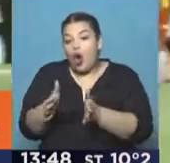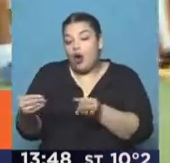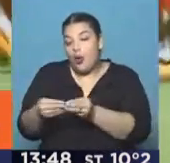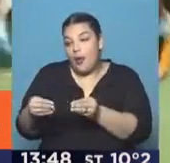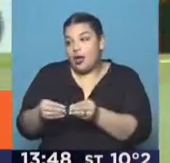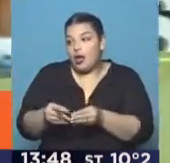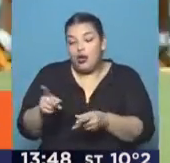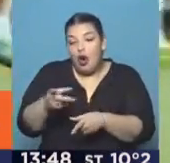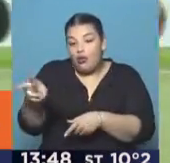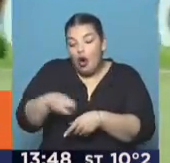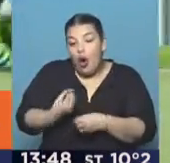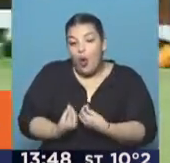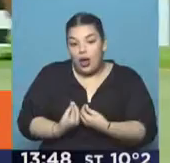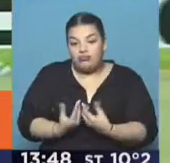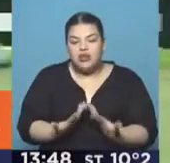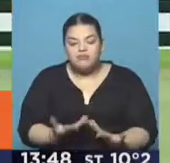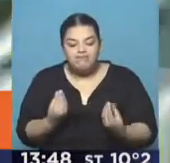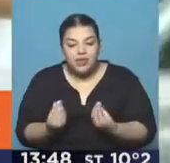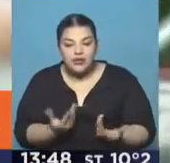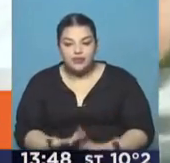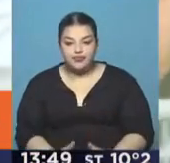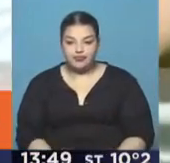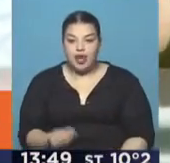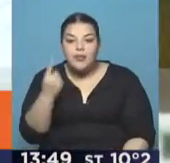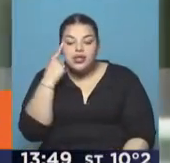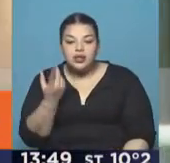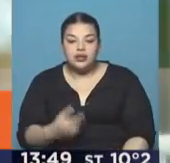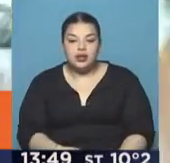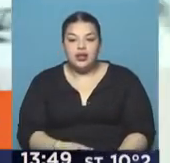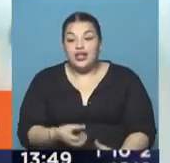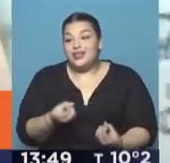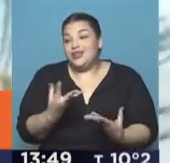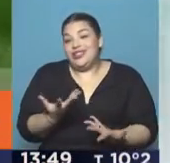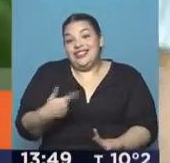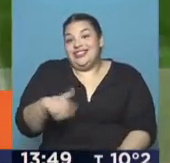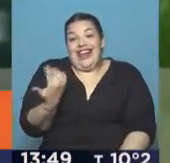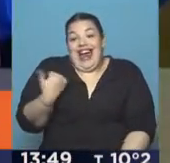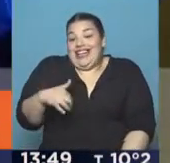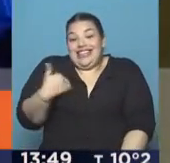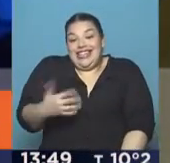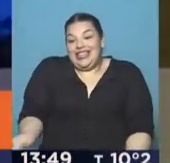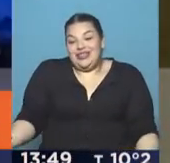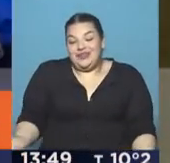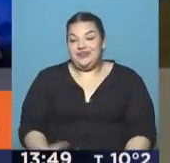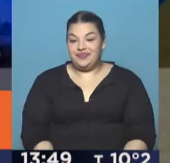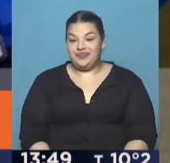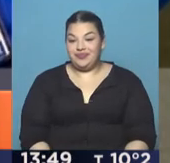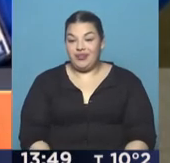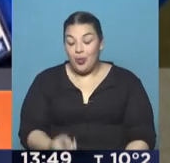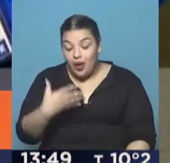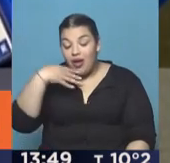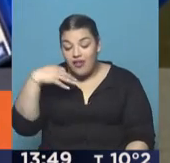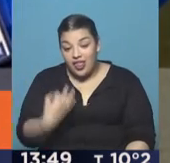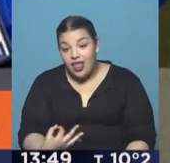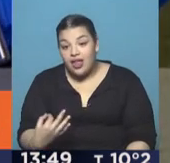cobran? ¿Por qué crees que pasó todo esto? Porque somos Argentina. Porque la verdad que